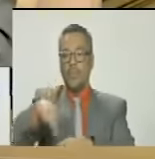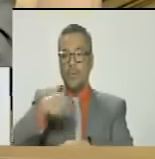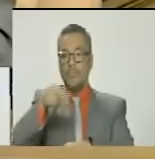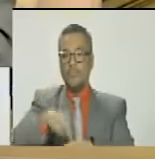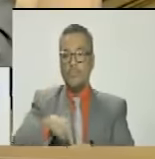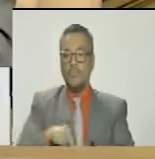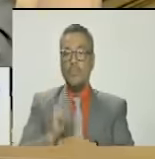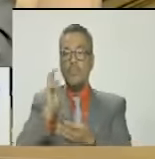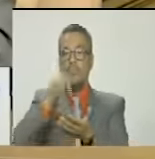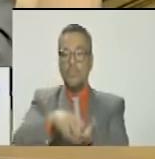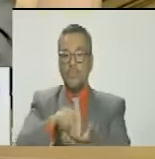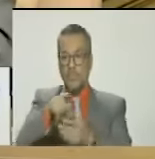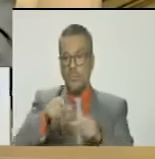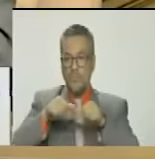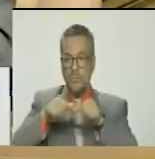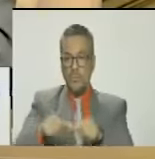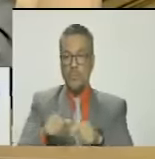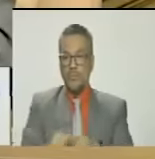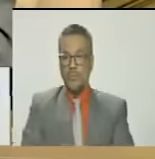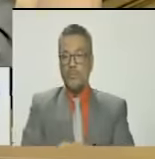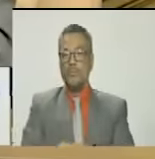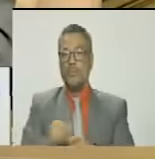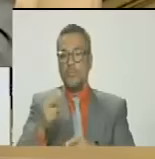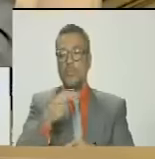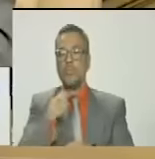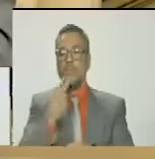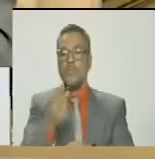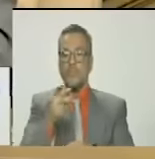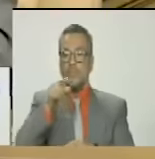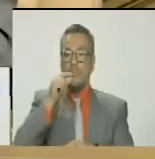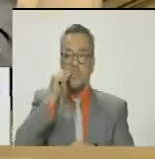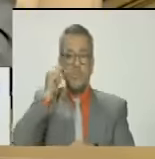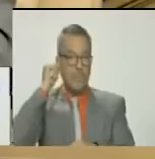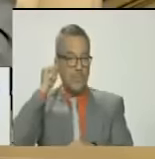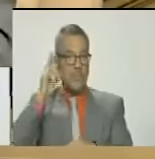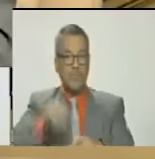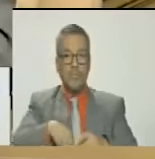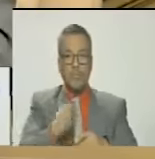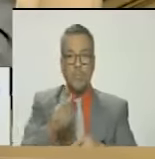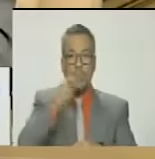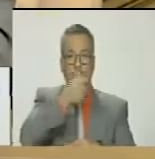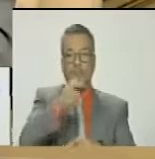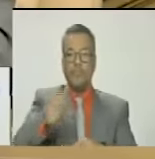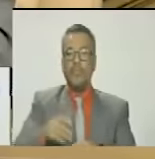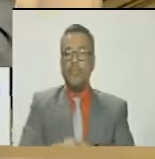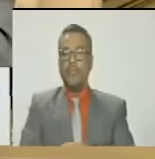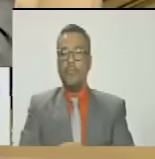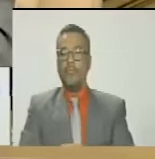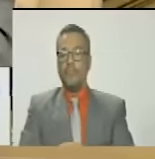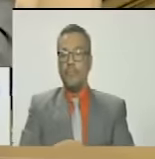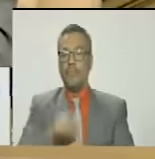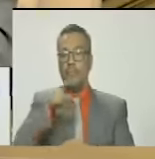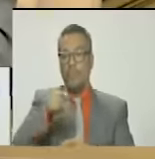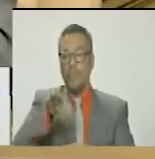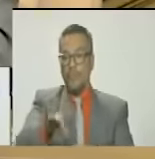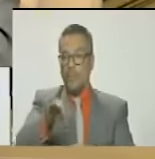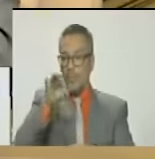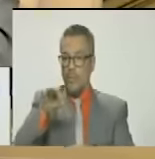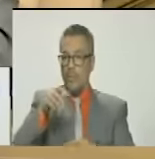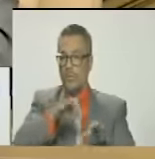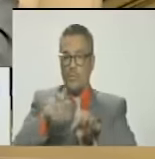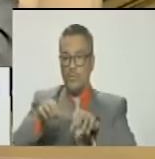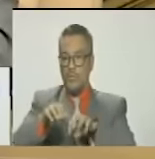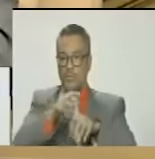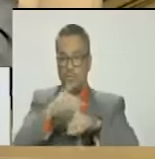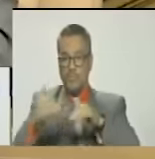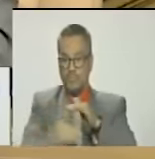Nacional participará en su instalación a los voceros y voceras del Poder Popular. En cuanto a la elección del